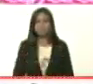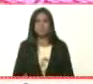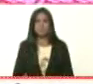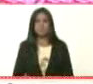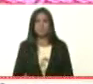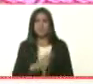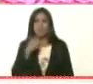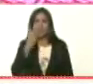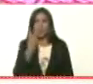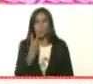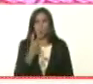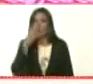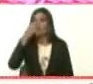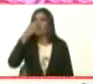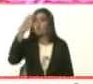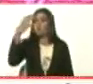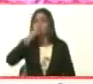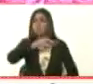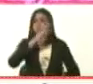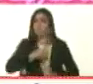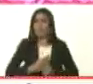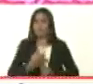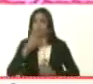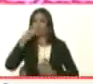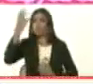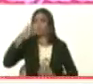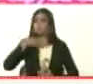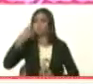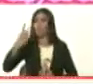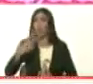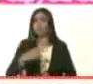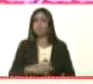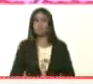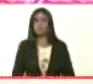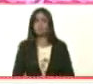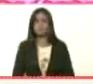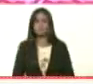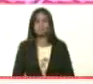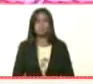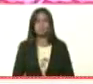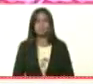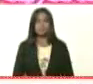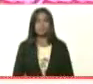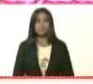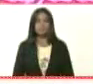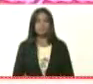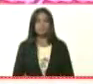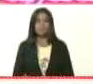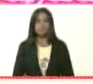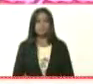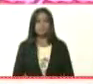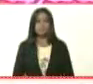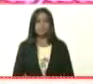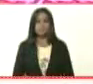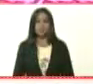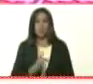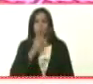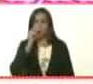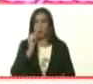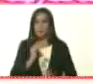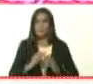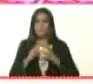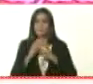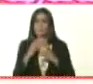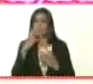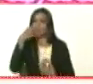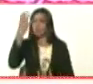La voz de megáfono, él tiene un megáfono aquí en la garganta. Consignero oficial. Consignero oficial de la clase